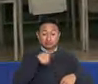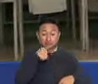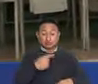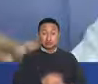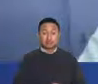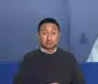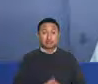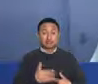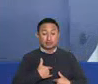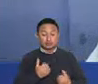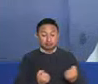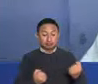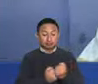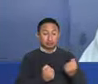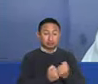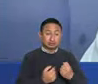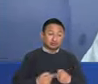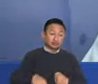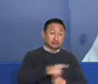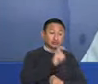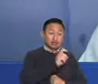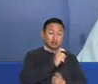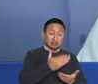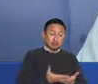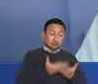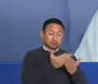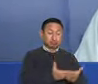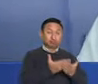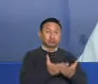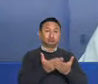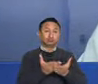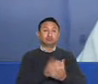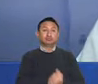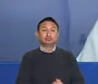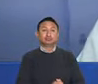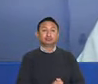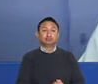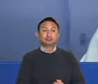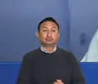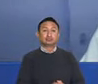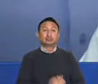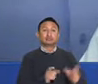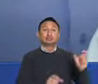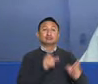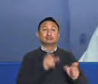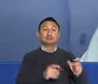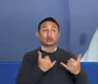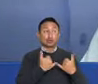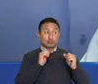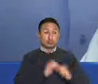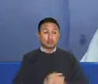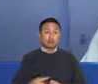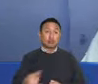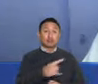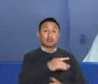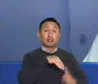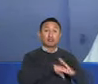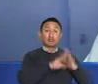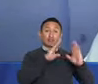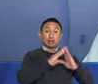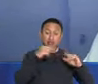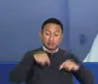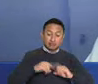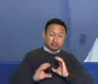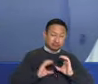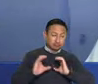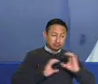que trabajará para solventar las necesidades de la capital. A las personas que nos permitieron llegar a sus casas, conversar con